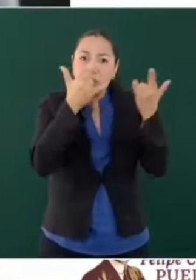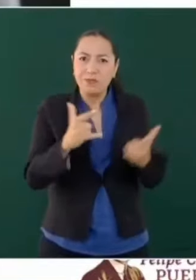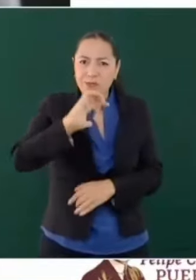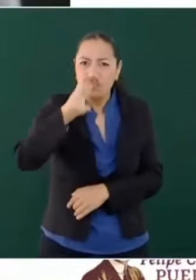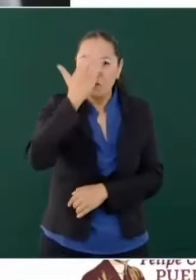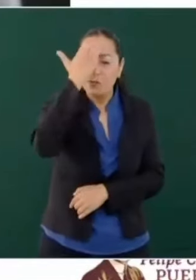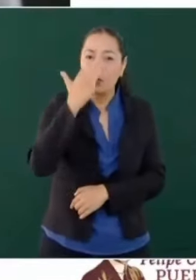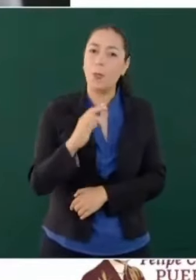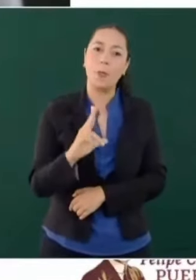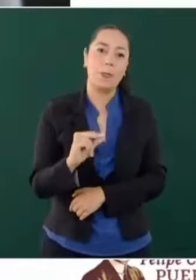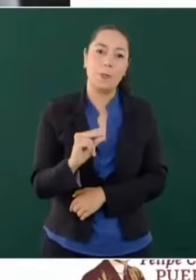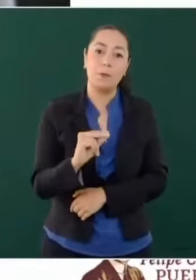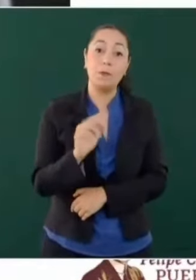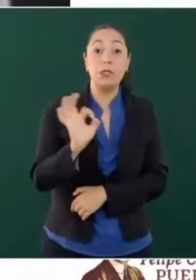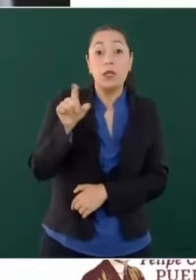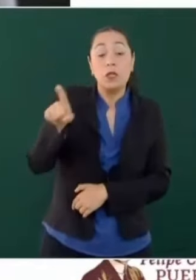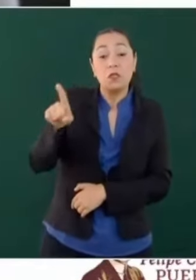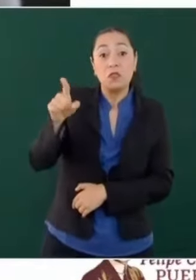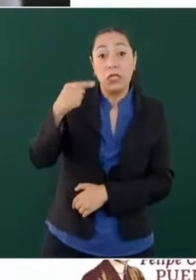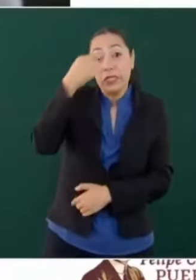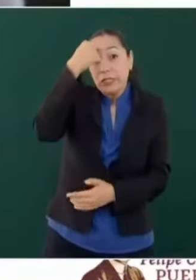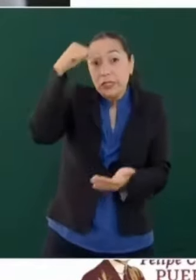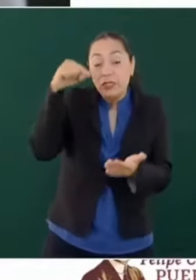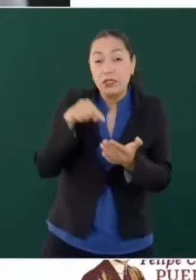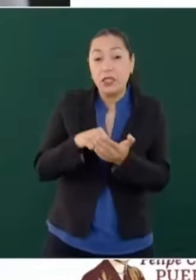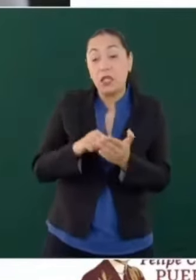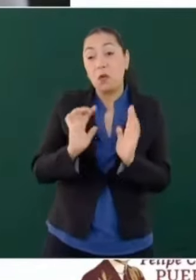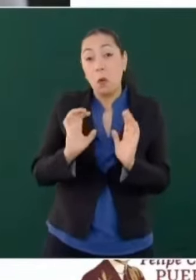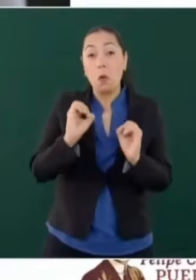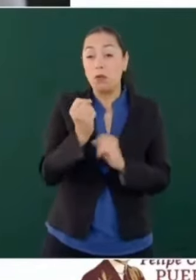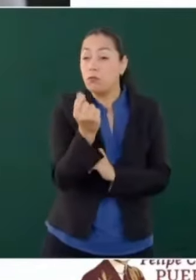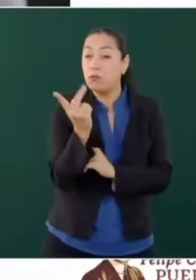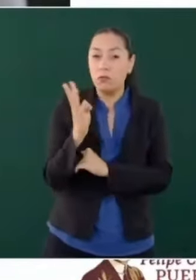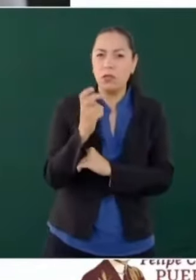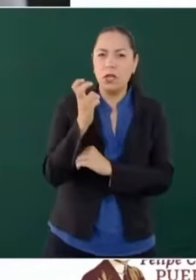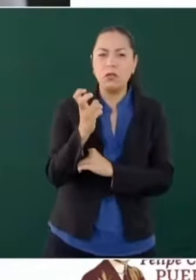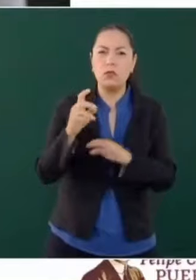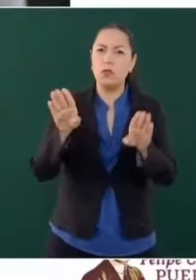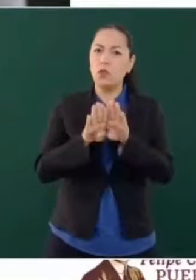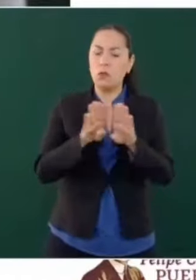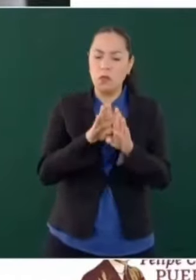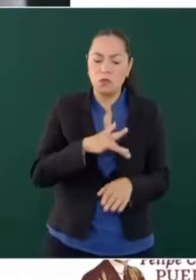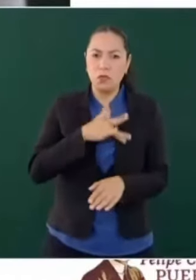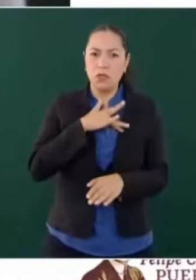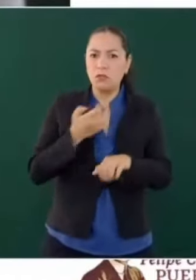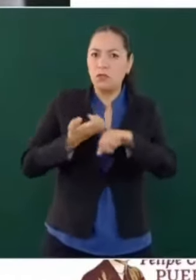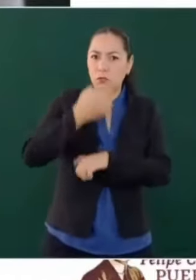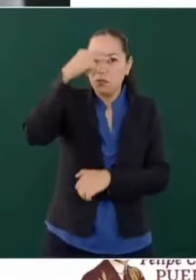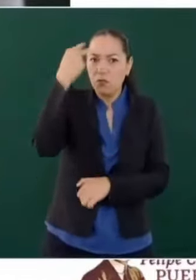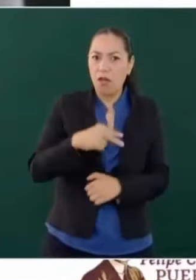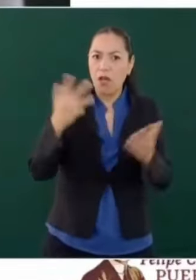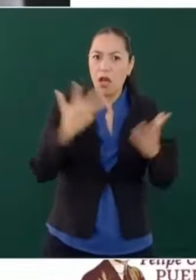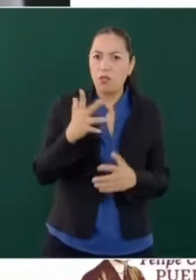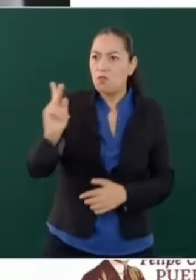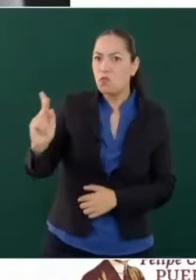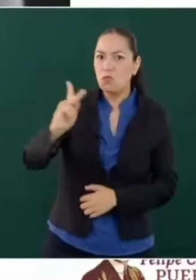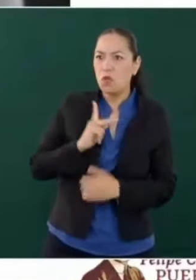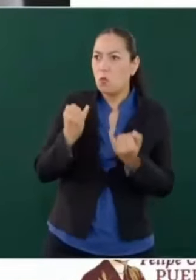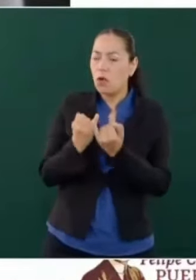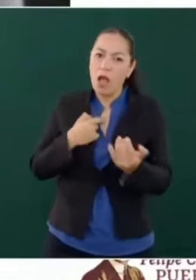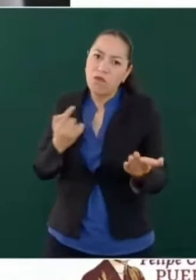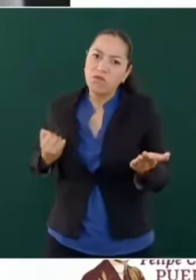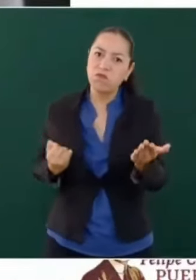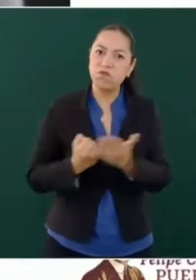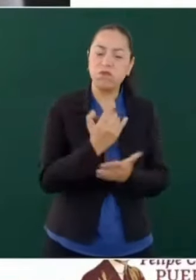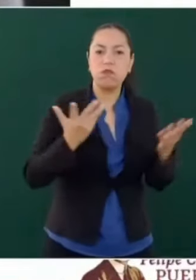Creen o creyeron que el Estado mexicano actuaría como ellos lo harían o lo hacen,